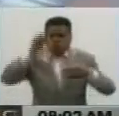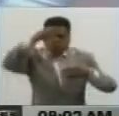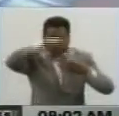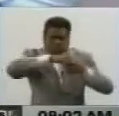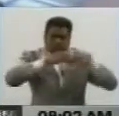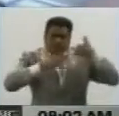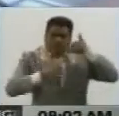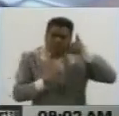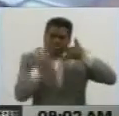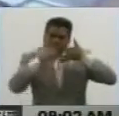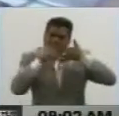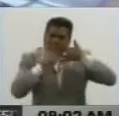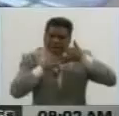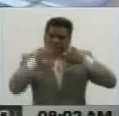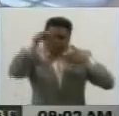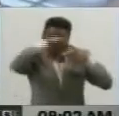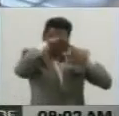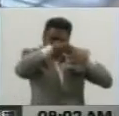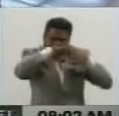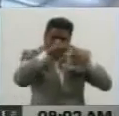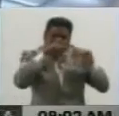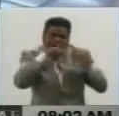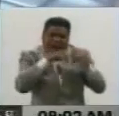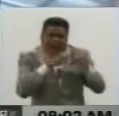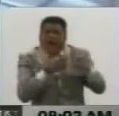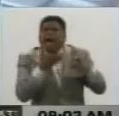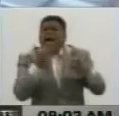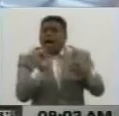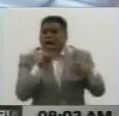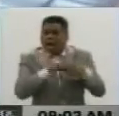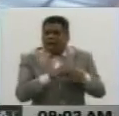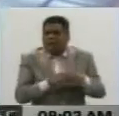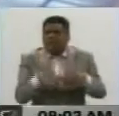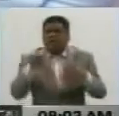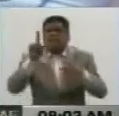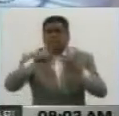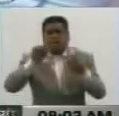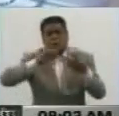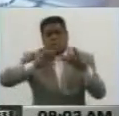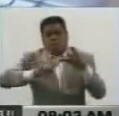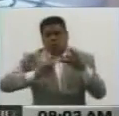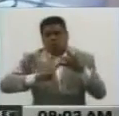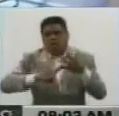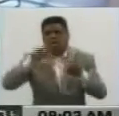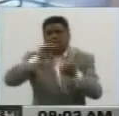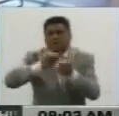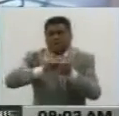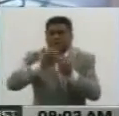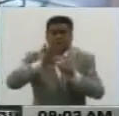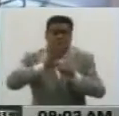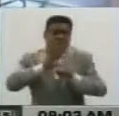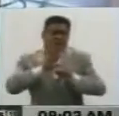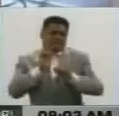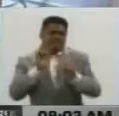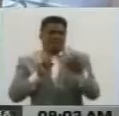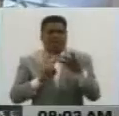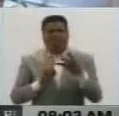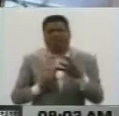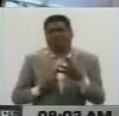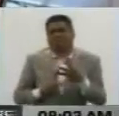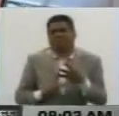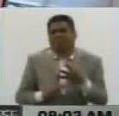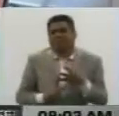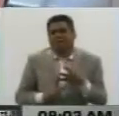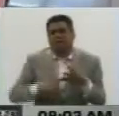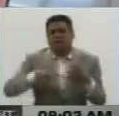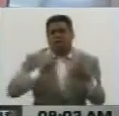coltán, por la columbita y la tantalita, está el diamante, tenemos nosotros feldespatos en el uso de la industria, de la